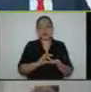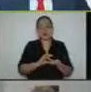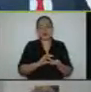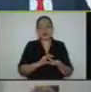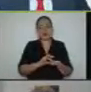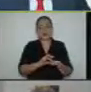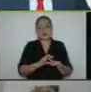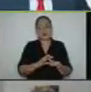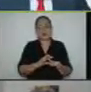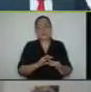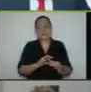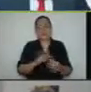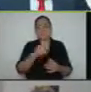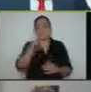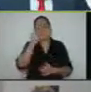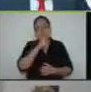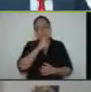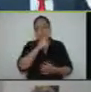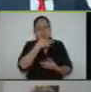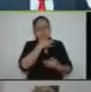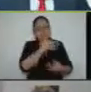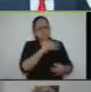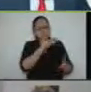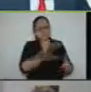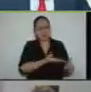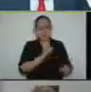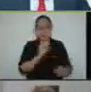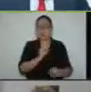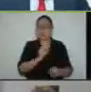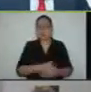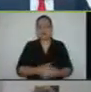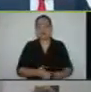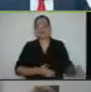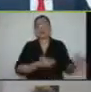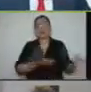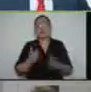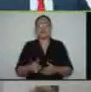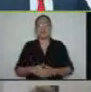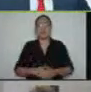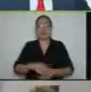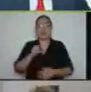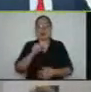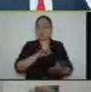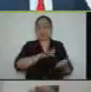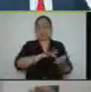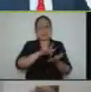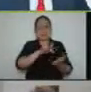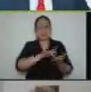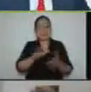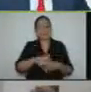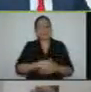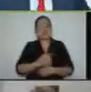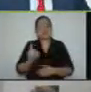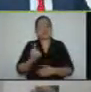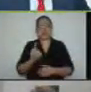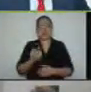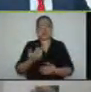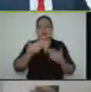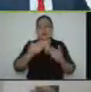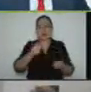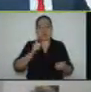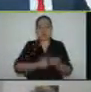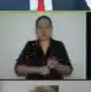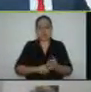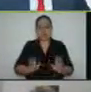para este pronunciamiento. También me apartaría respecto a que en este caso se actualiza la